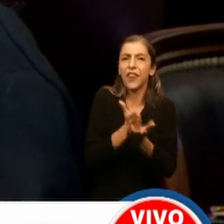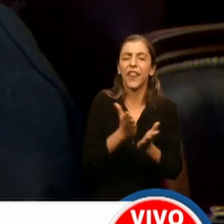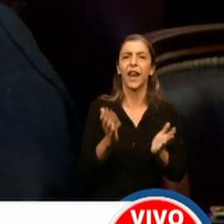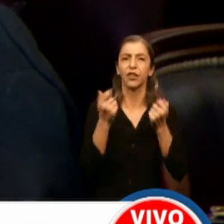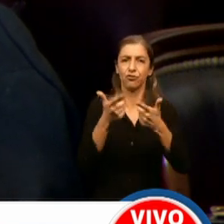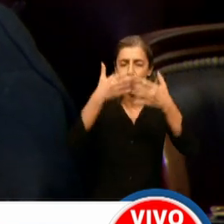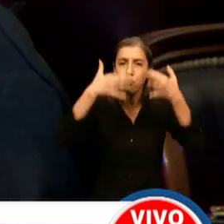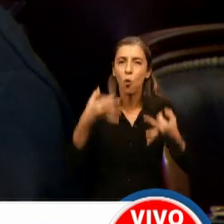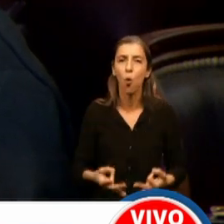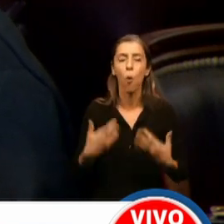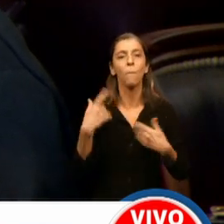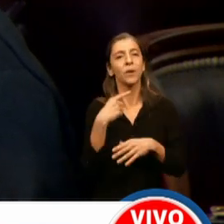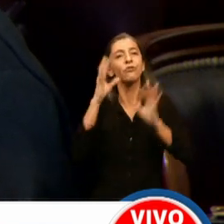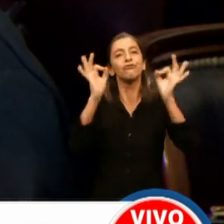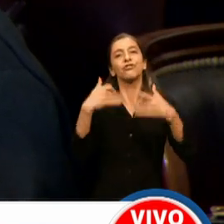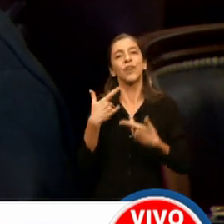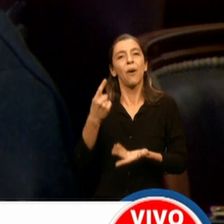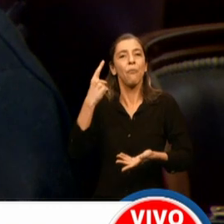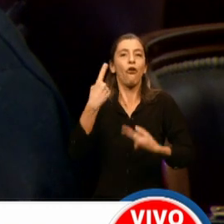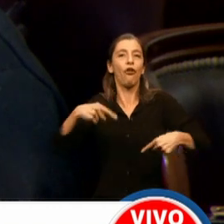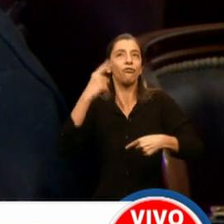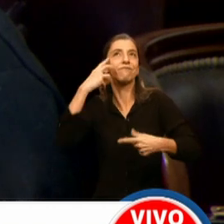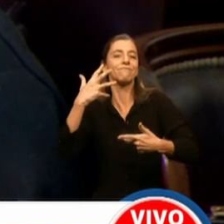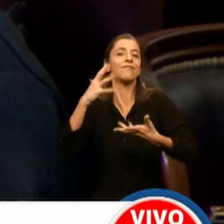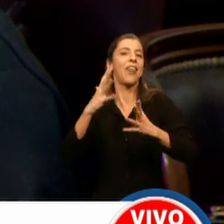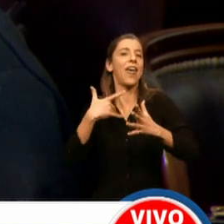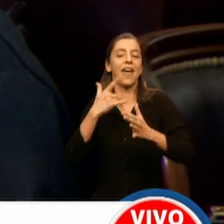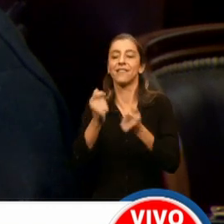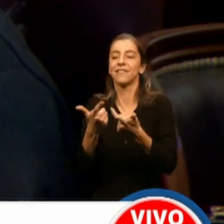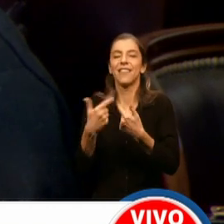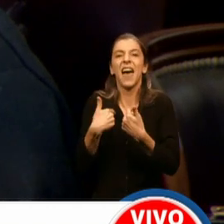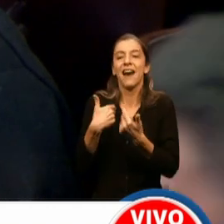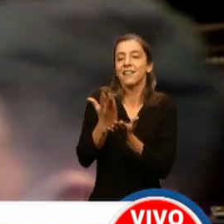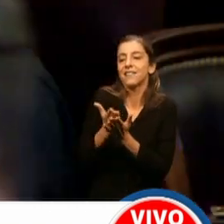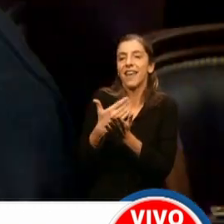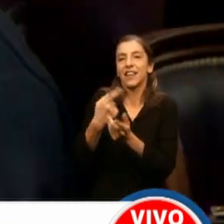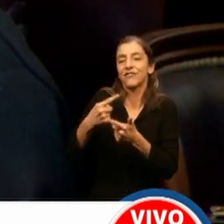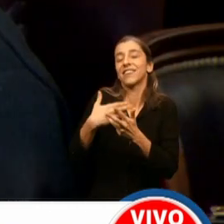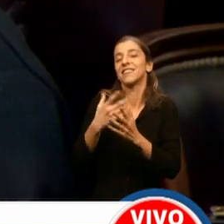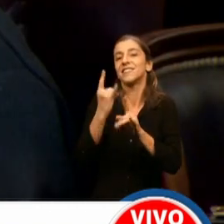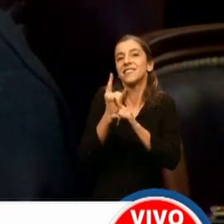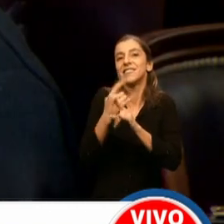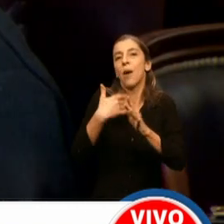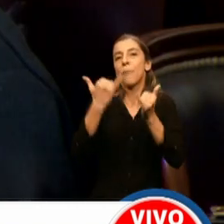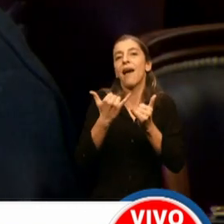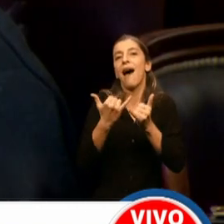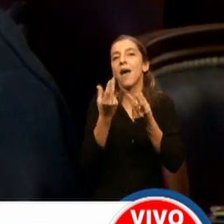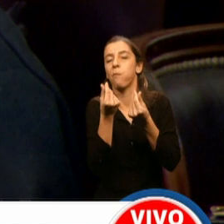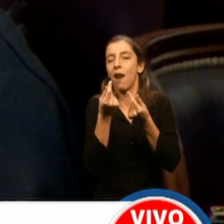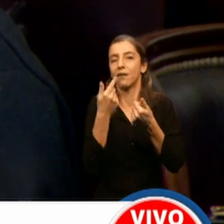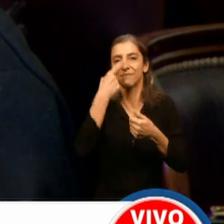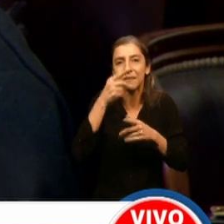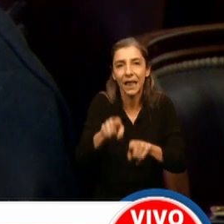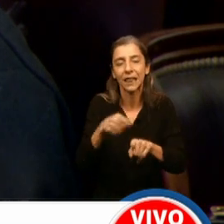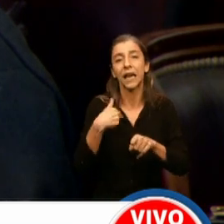conocimiento están mercantilizados las grandes corporaciones mediáticas transforman intereses económicos en conocimientos neutros